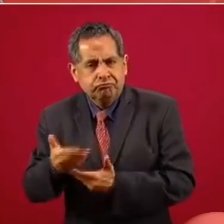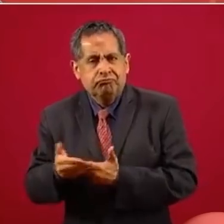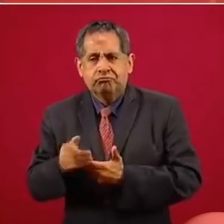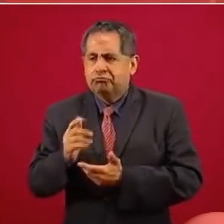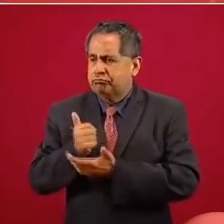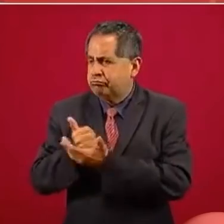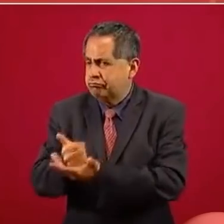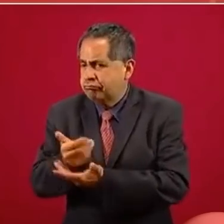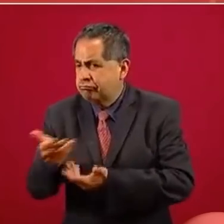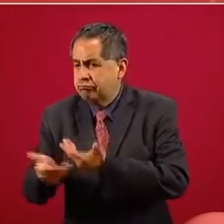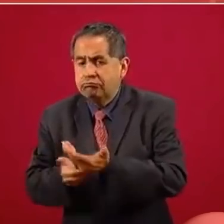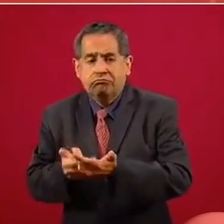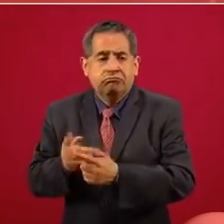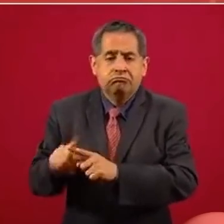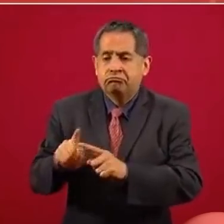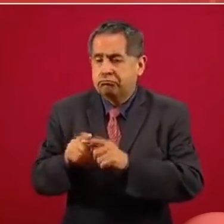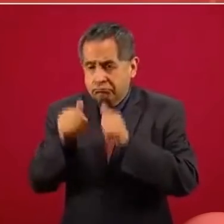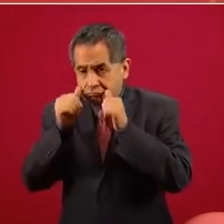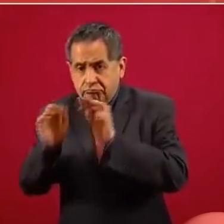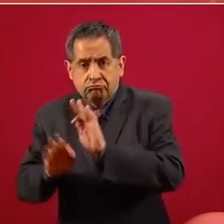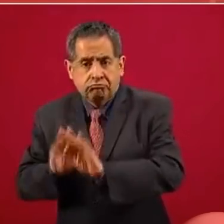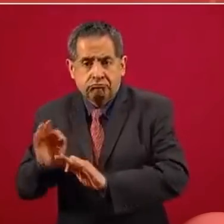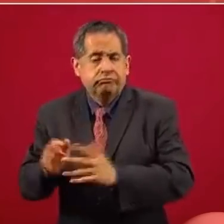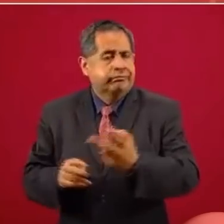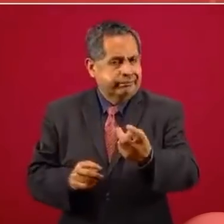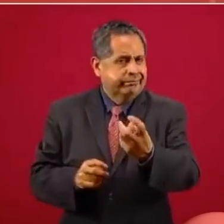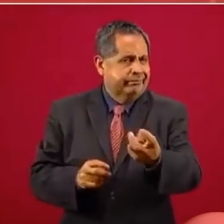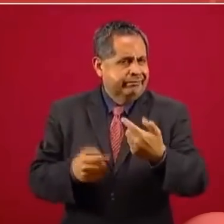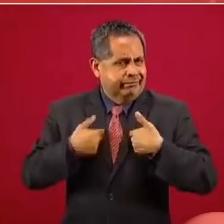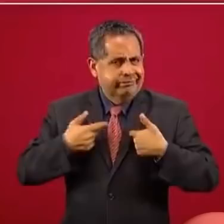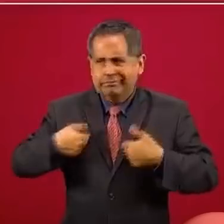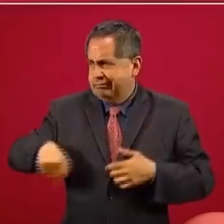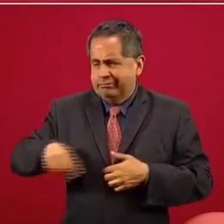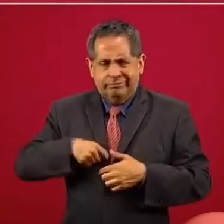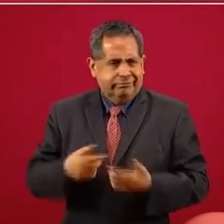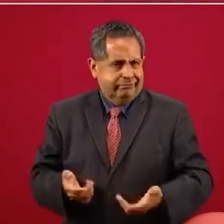Entonces, eso somos. Y acerca de lo que hacen los